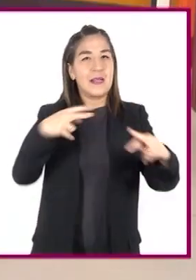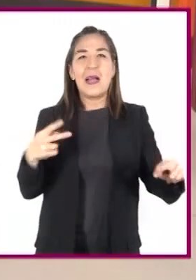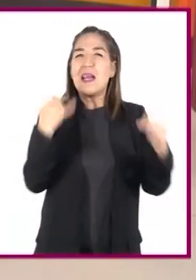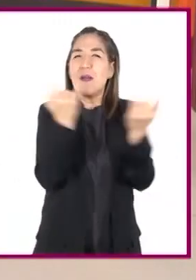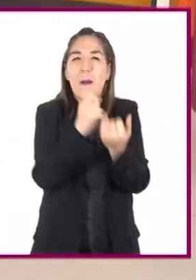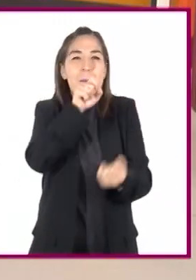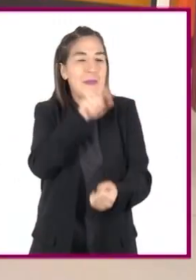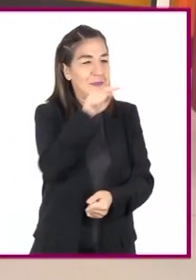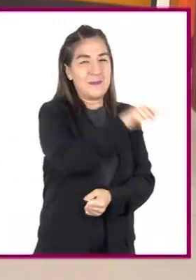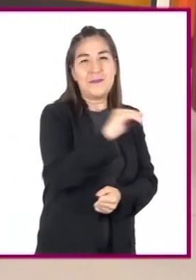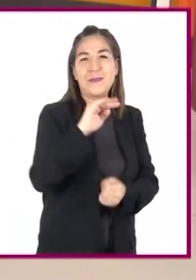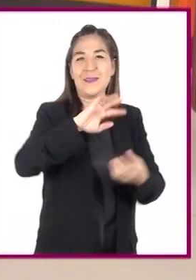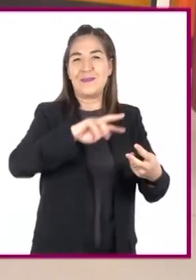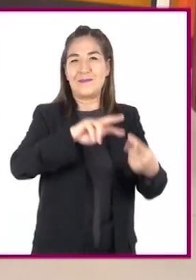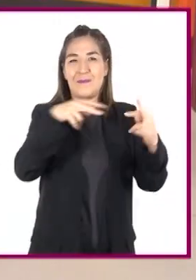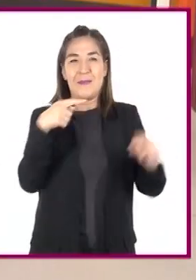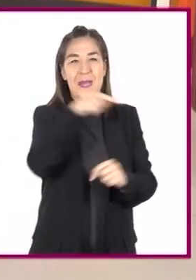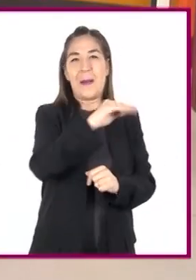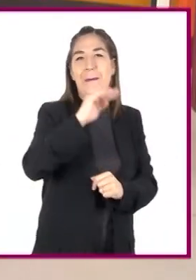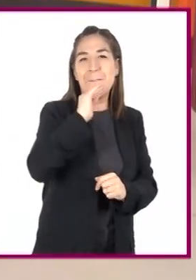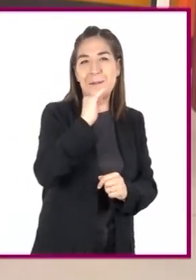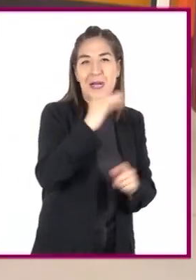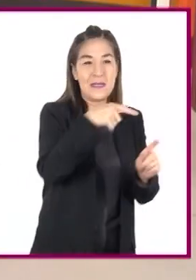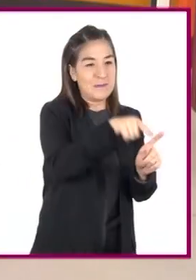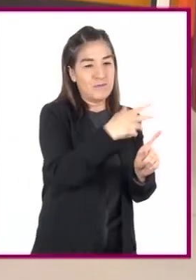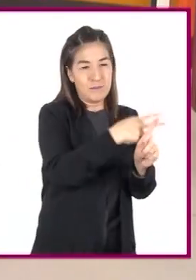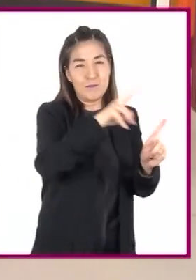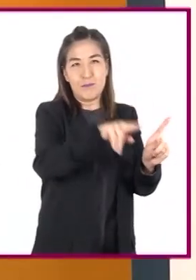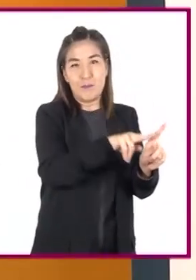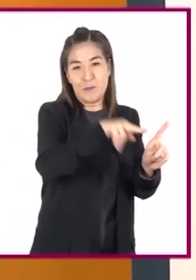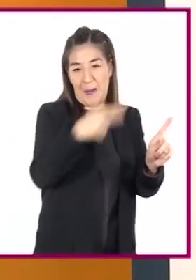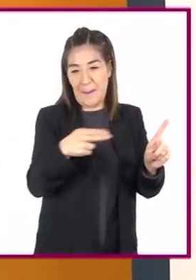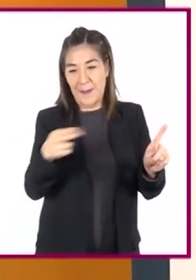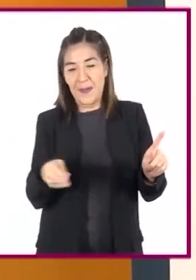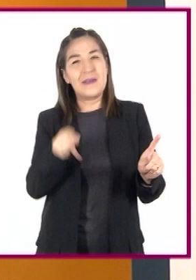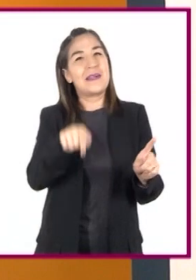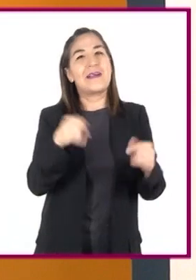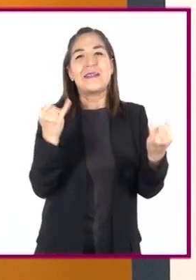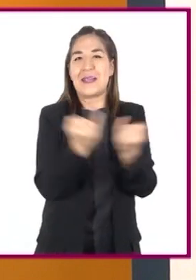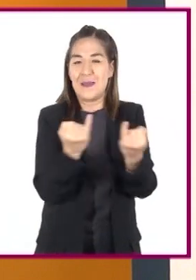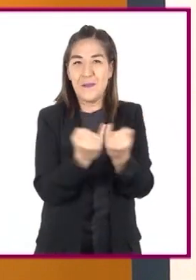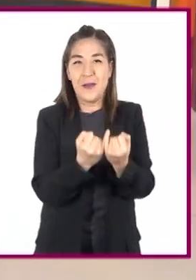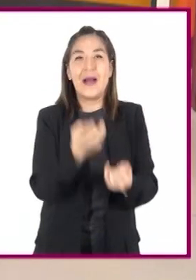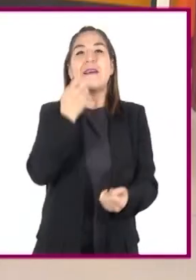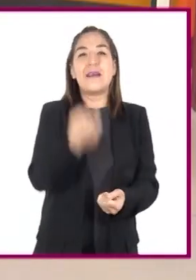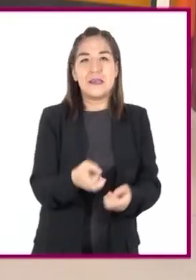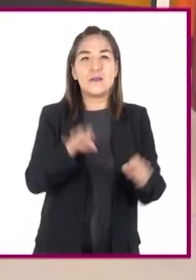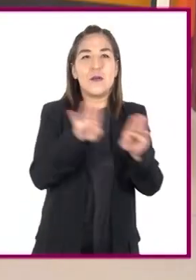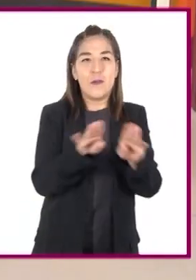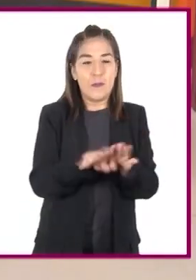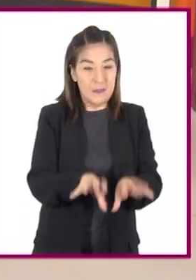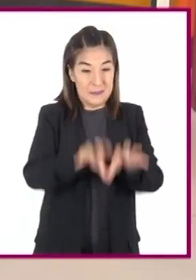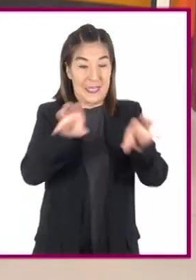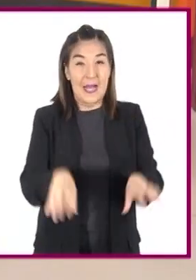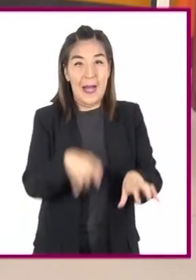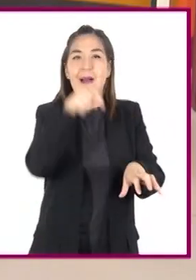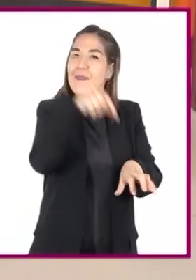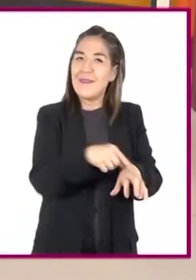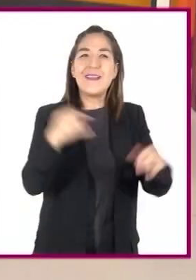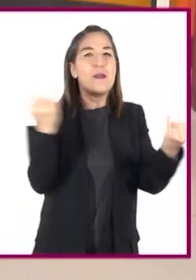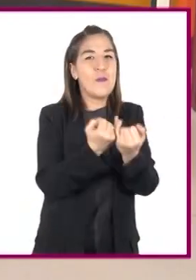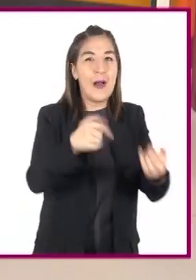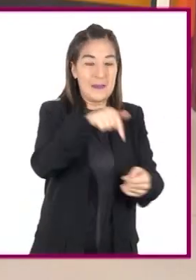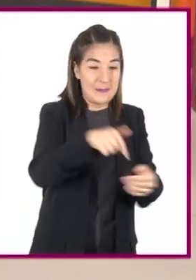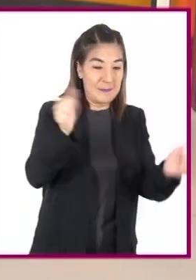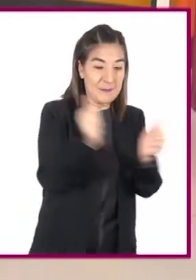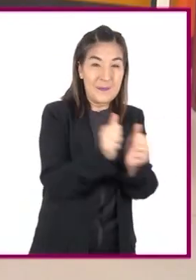madre. Después, cada célula hija se divide de nuevo y así continúa el proceso, con lo que